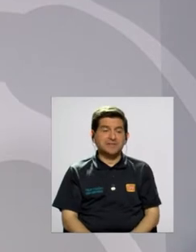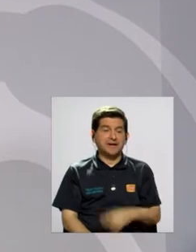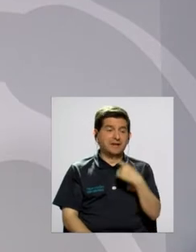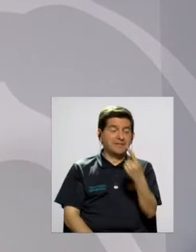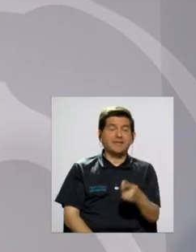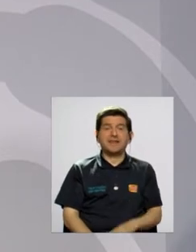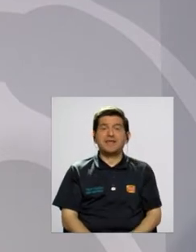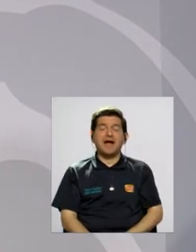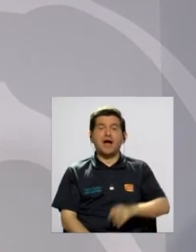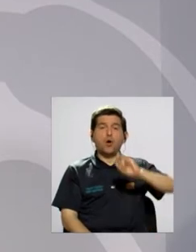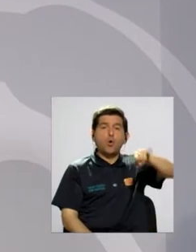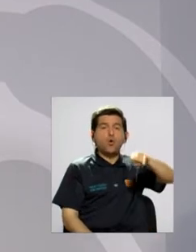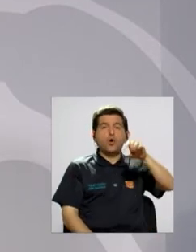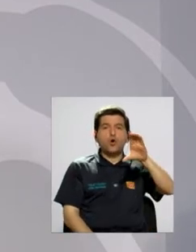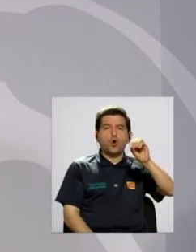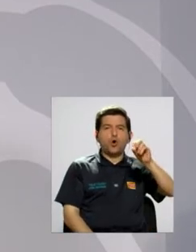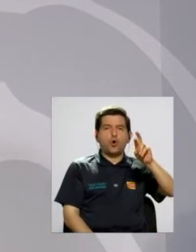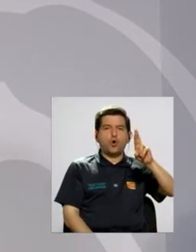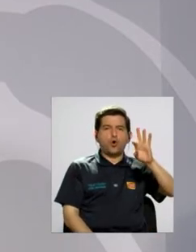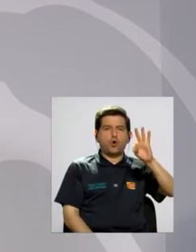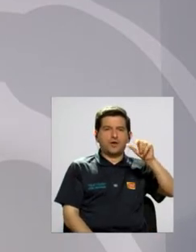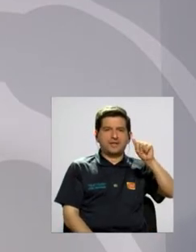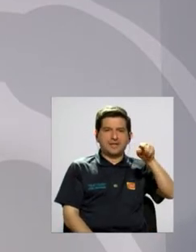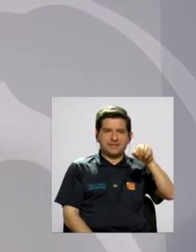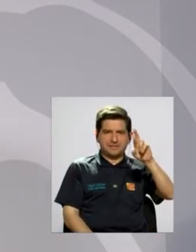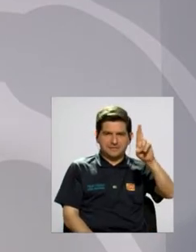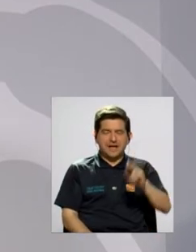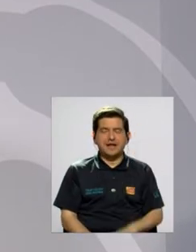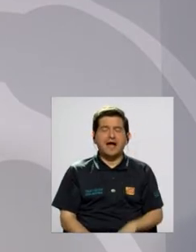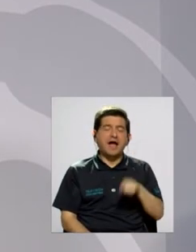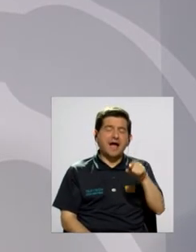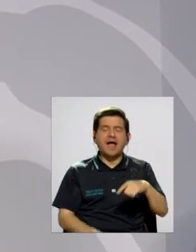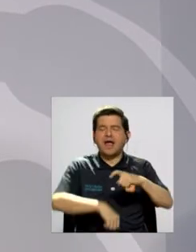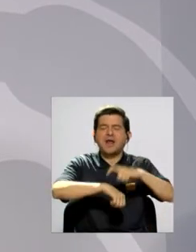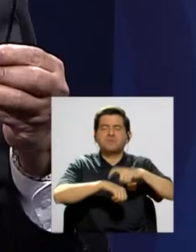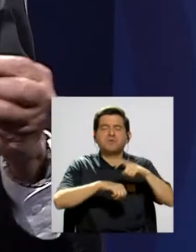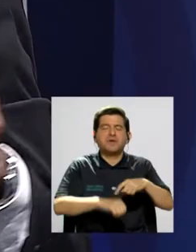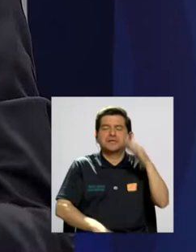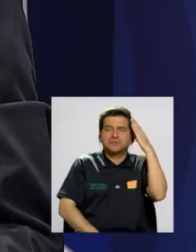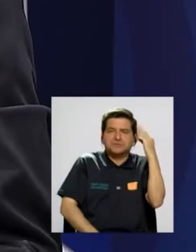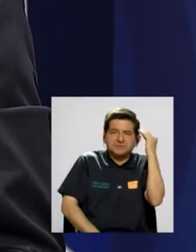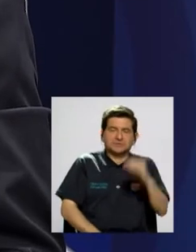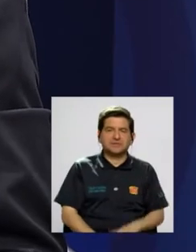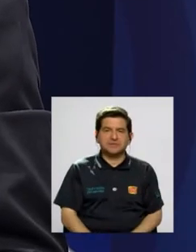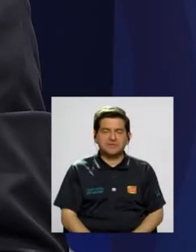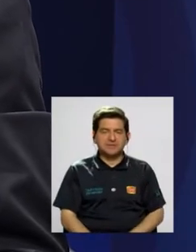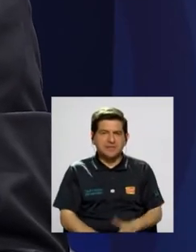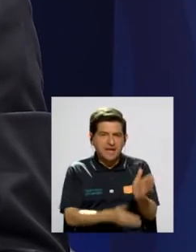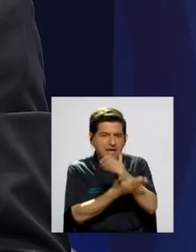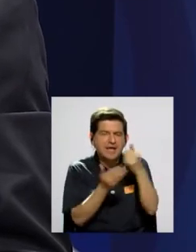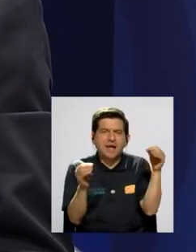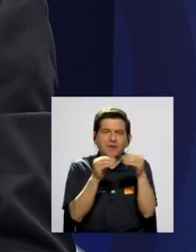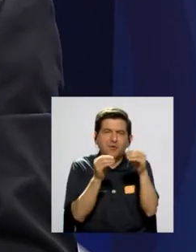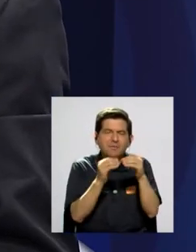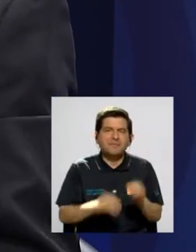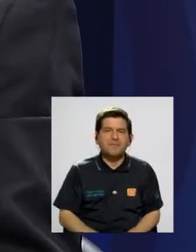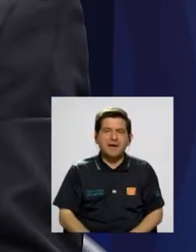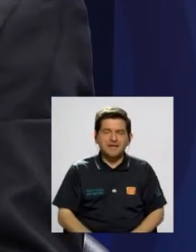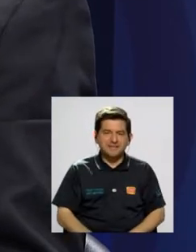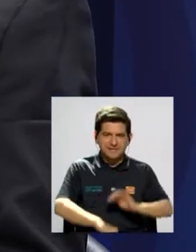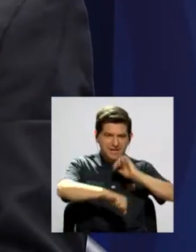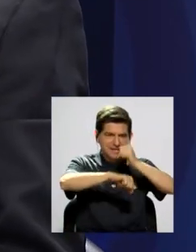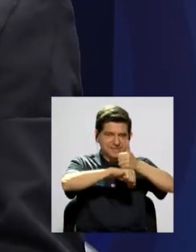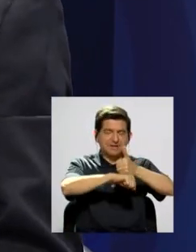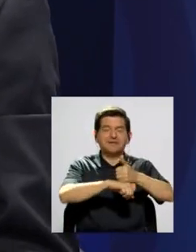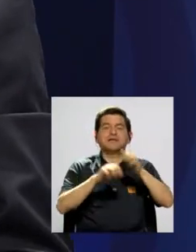el momento. Hay un tema ahí también que creo que le da un gran encuadre a todo esto que venimos conversando. Y es la